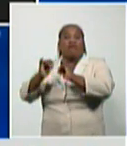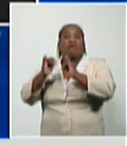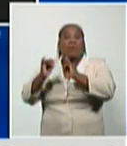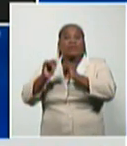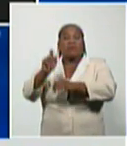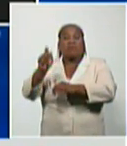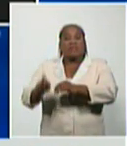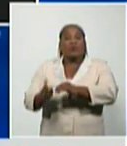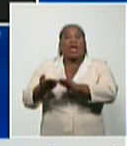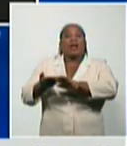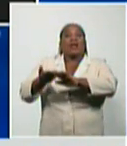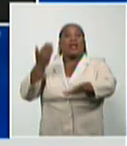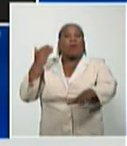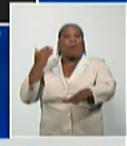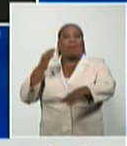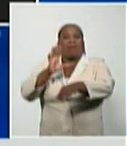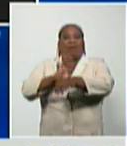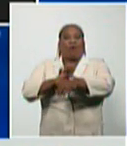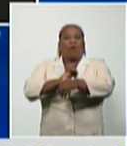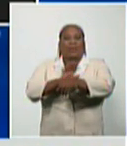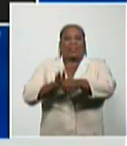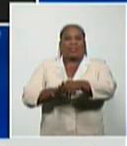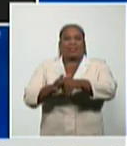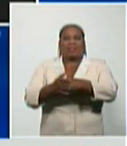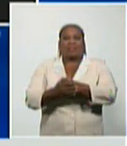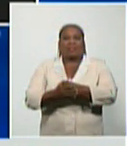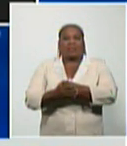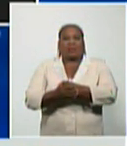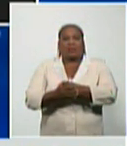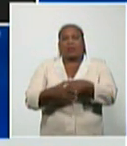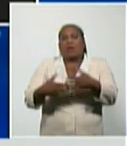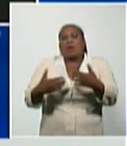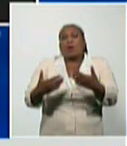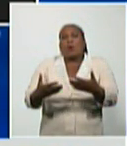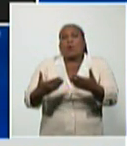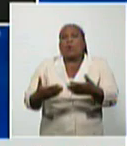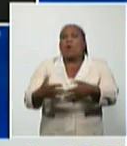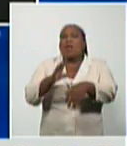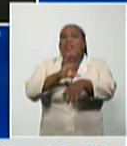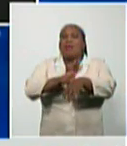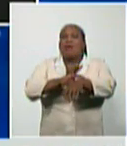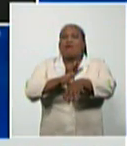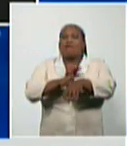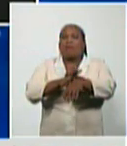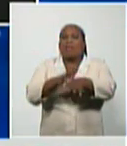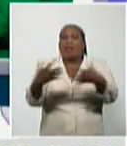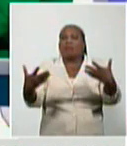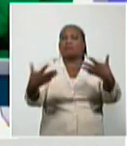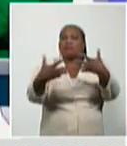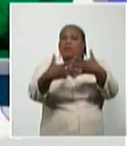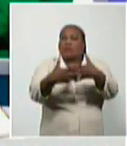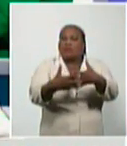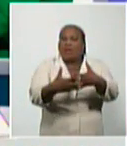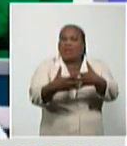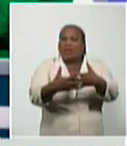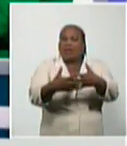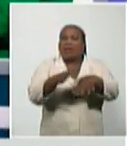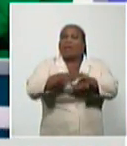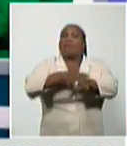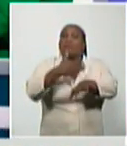enero. Ahora, ¿cuáles son las principales enfermedades asociadas en